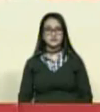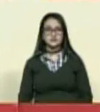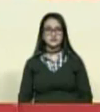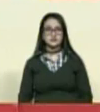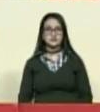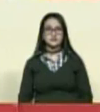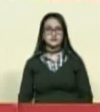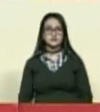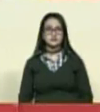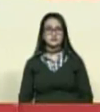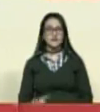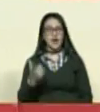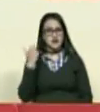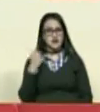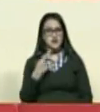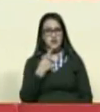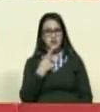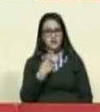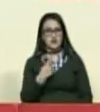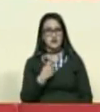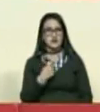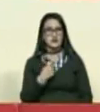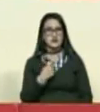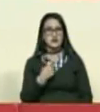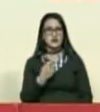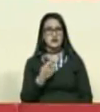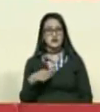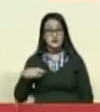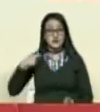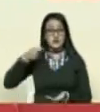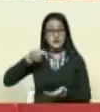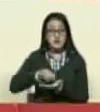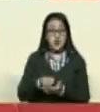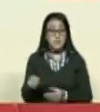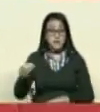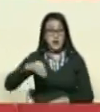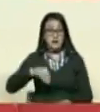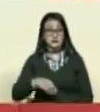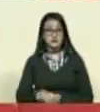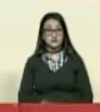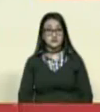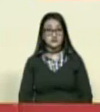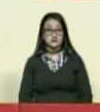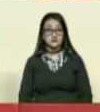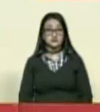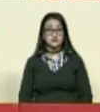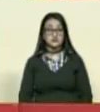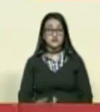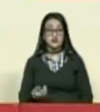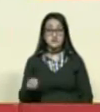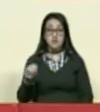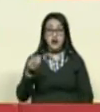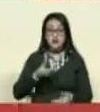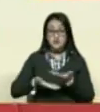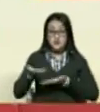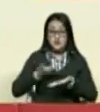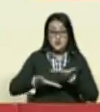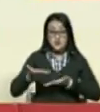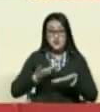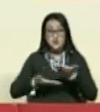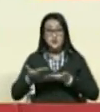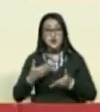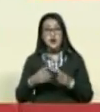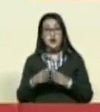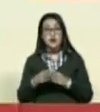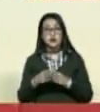Ayer declaré una cosa que se llama el refinanciamiento y la renegociación de